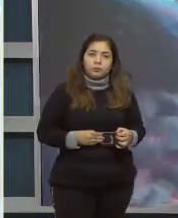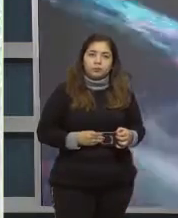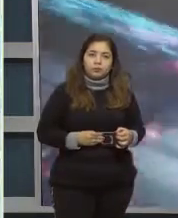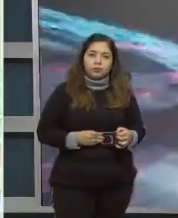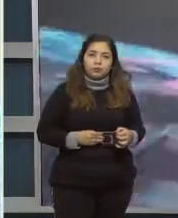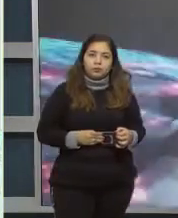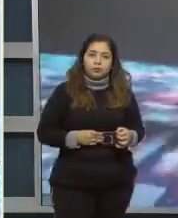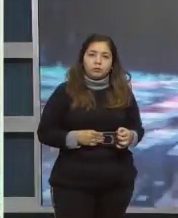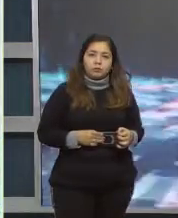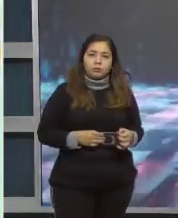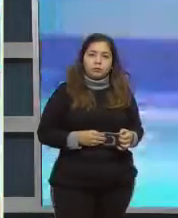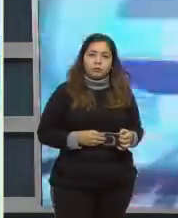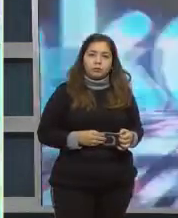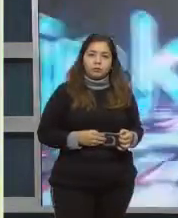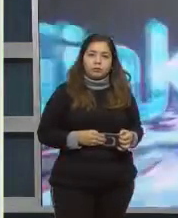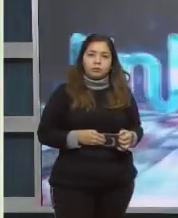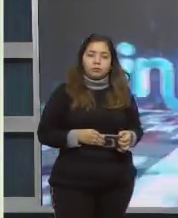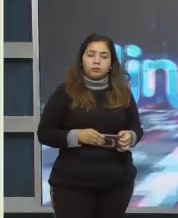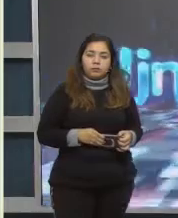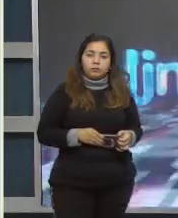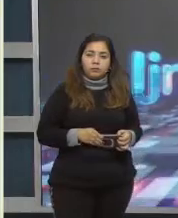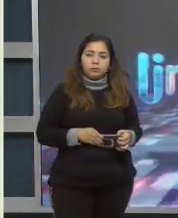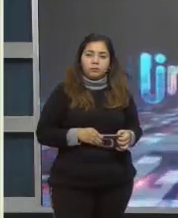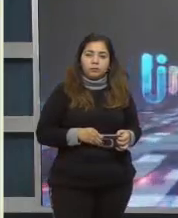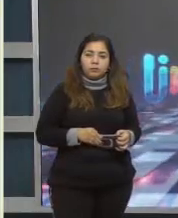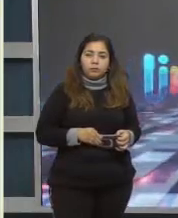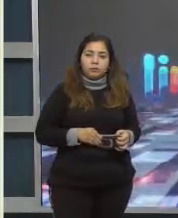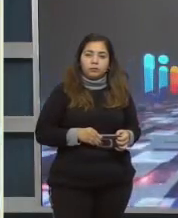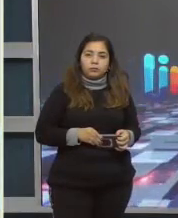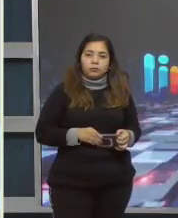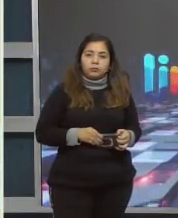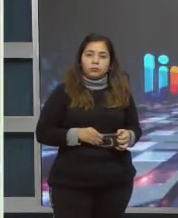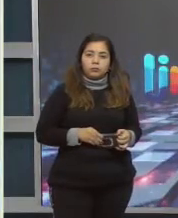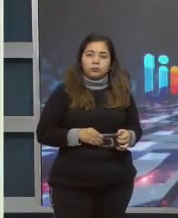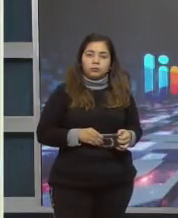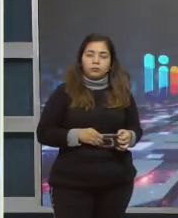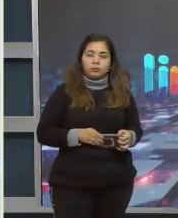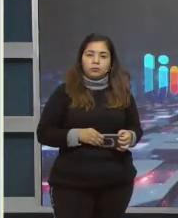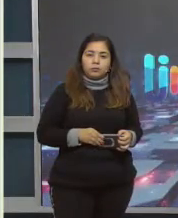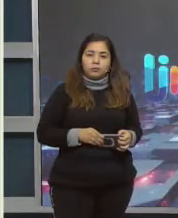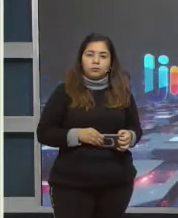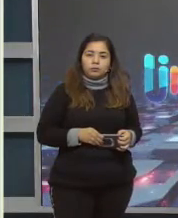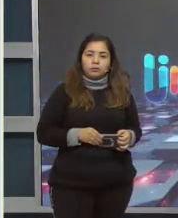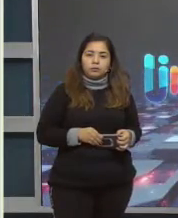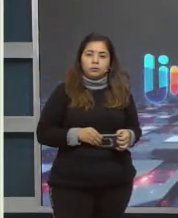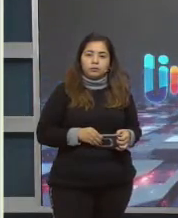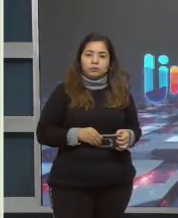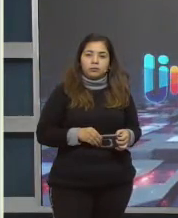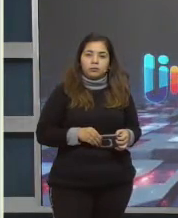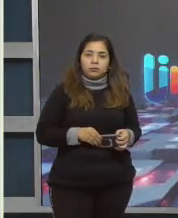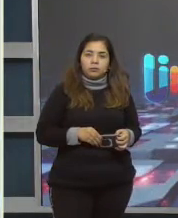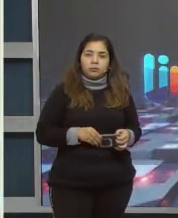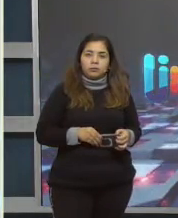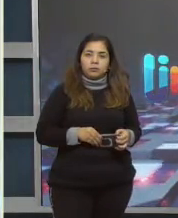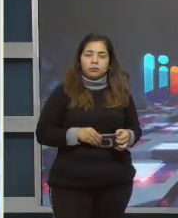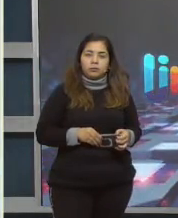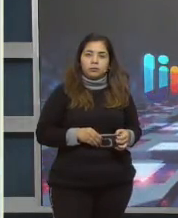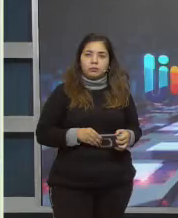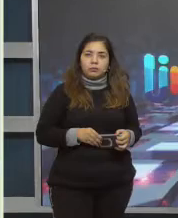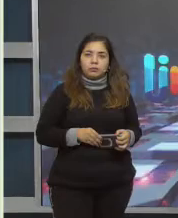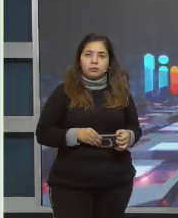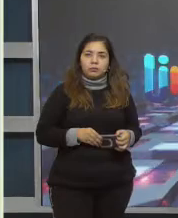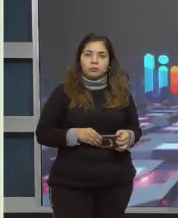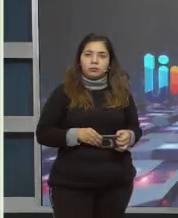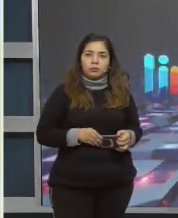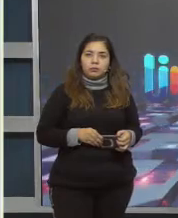estudiante, de la estudiante previa, nosotros no tenemos absolutamente nada que ver, no deben presentarnos nada, no deben haber hecho un